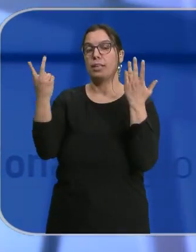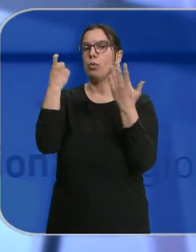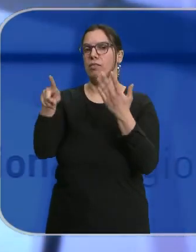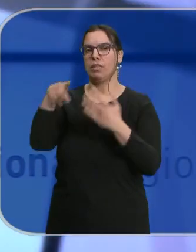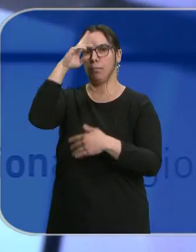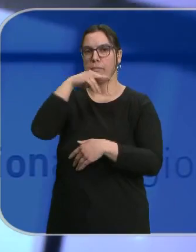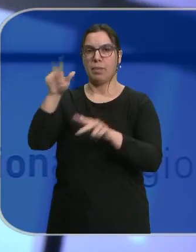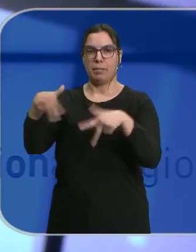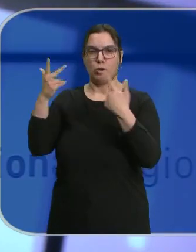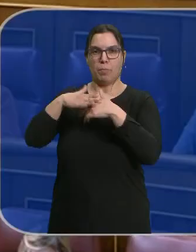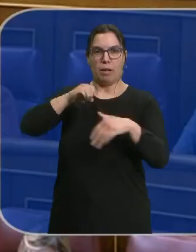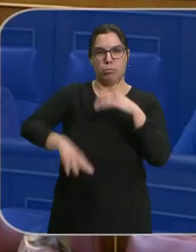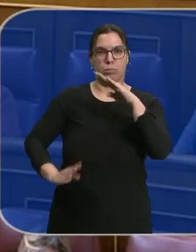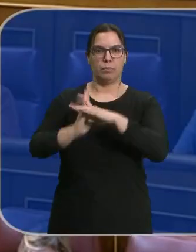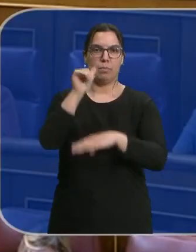permiso de los padres.